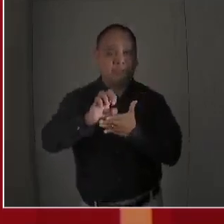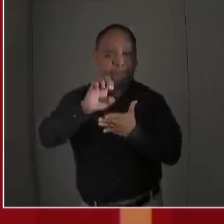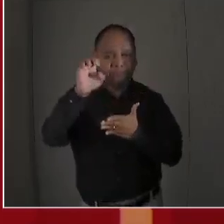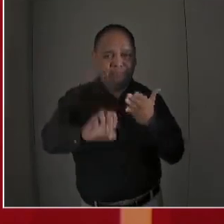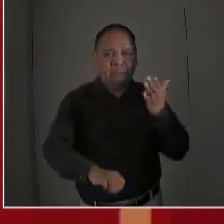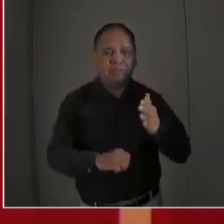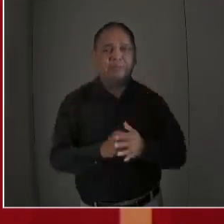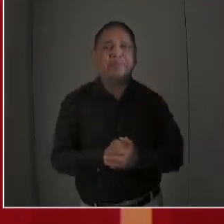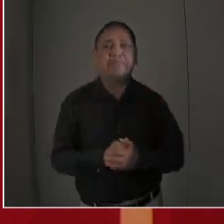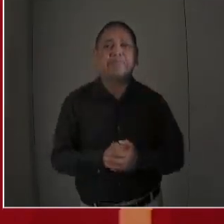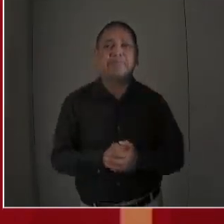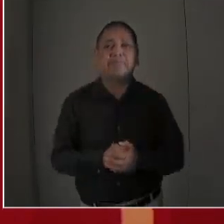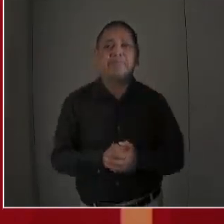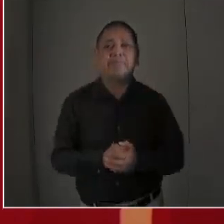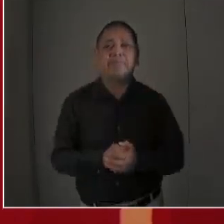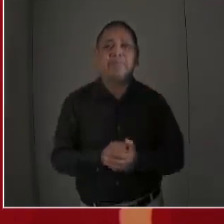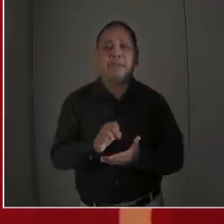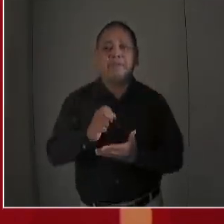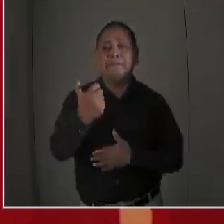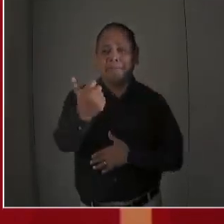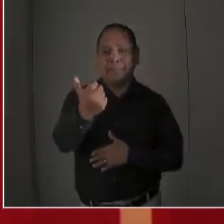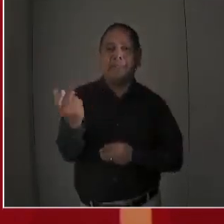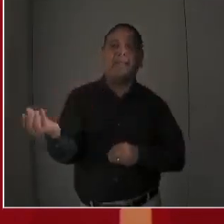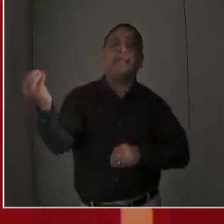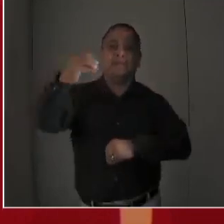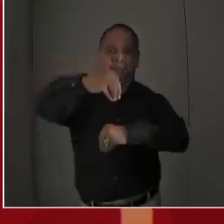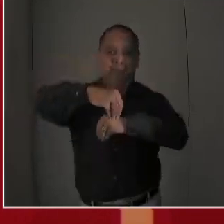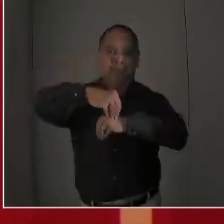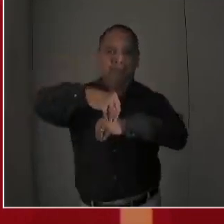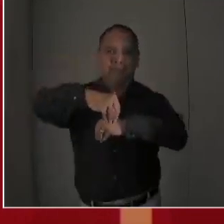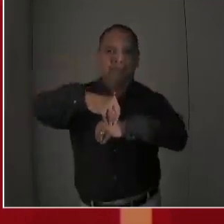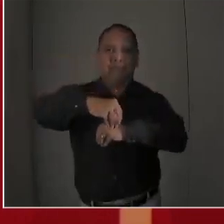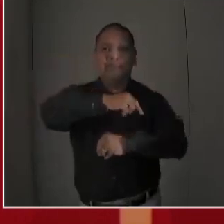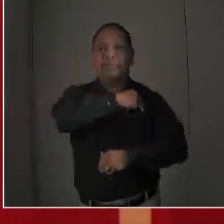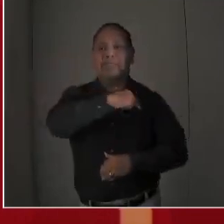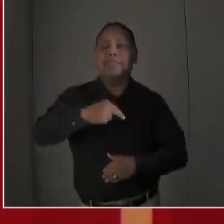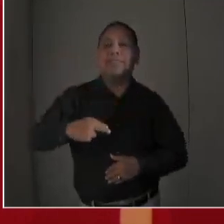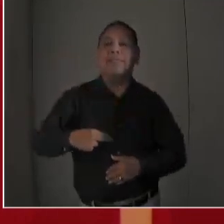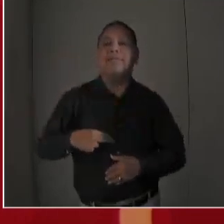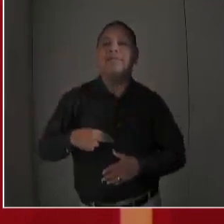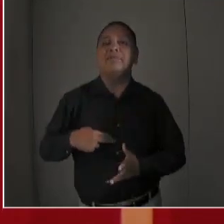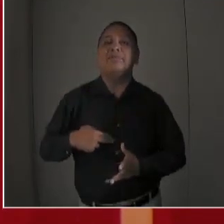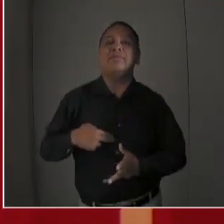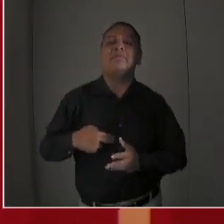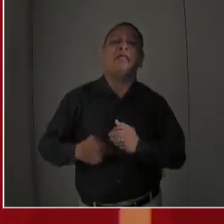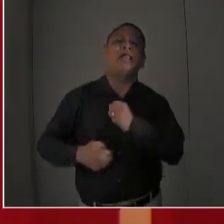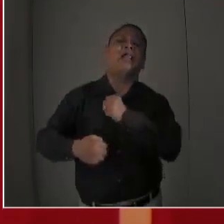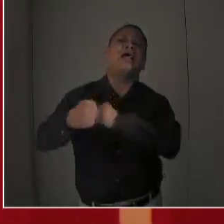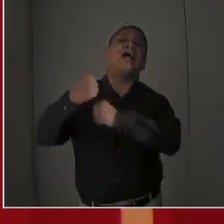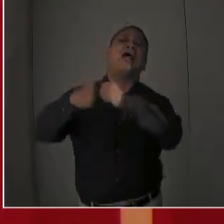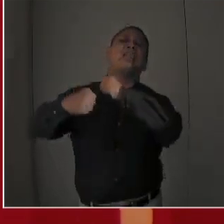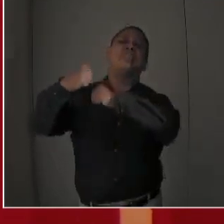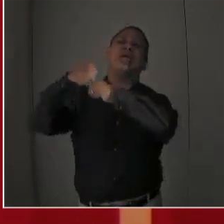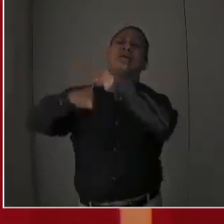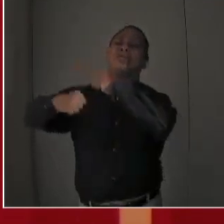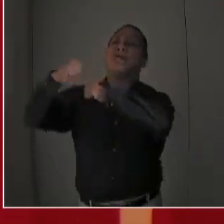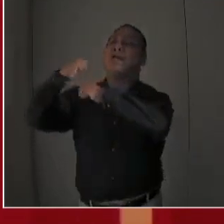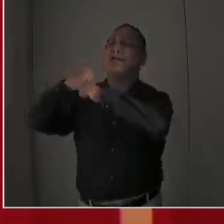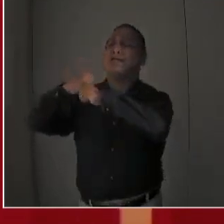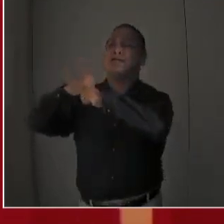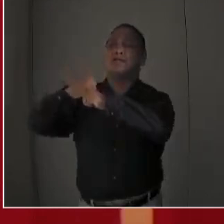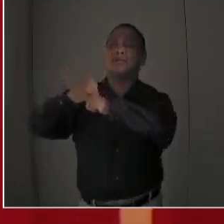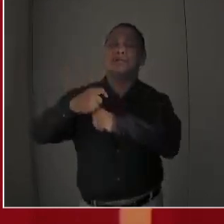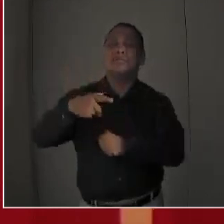que era posible aumentar el salario, que no nos dijeron durante décadas que más